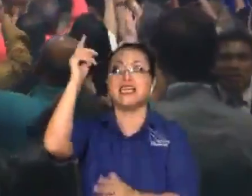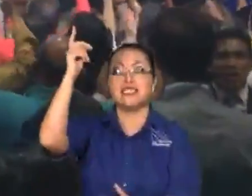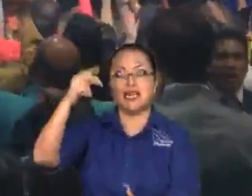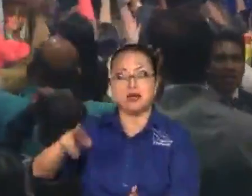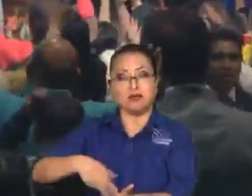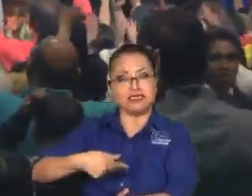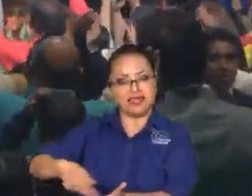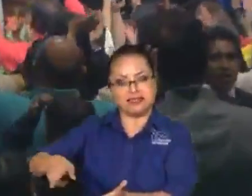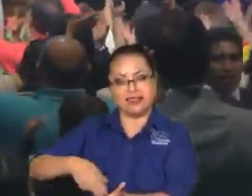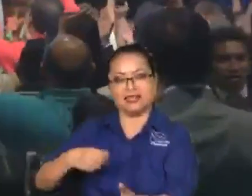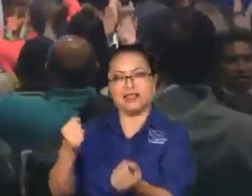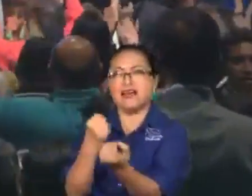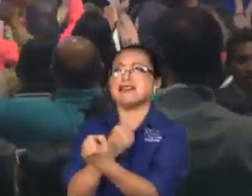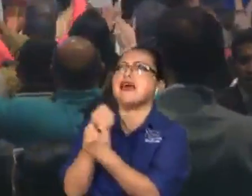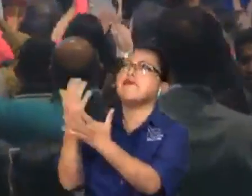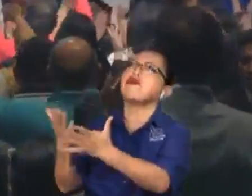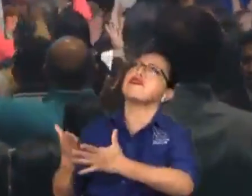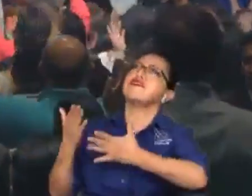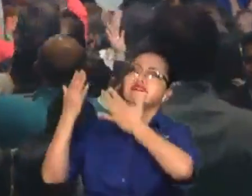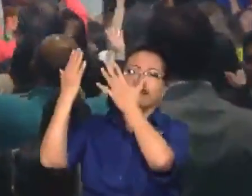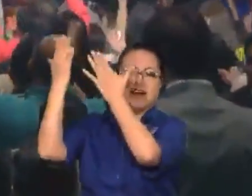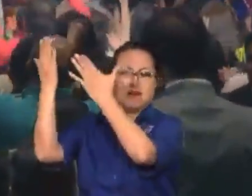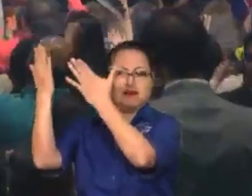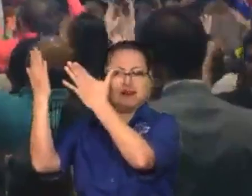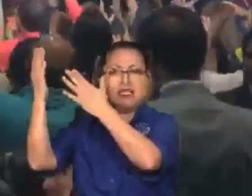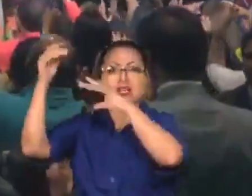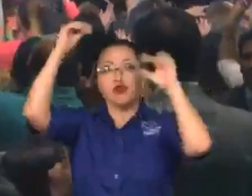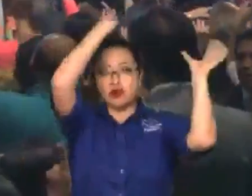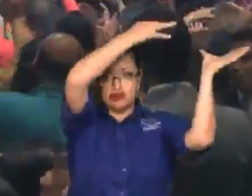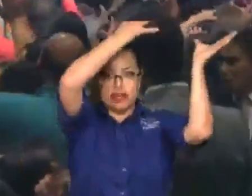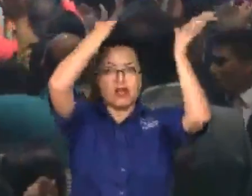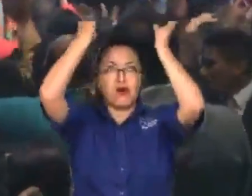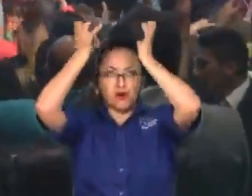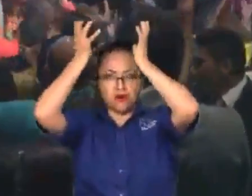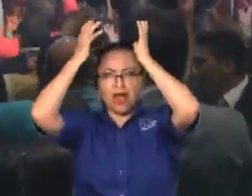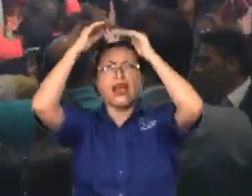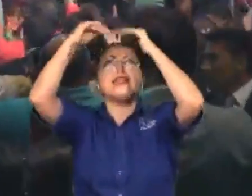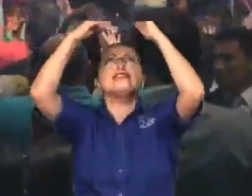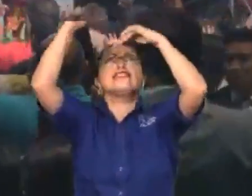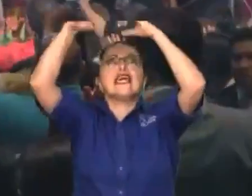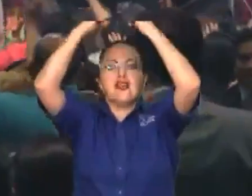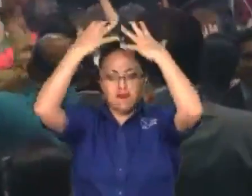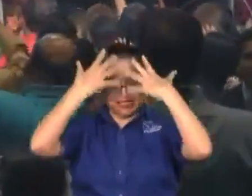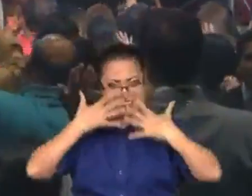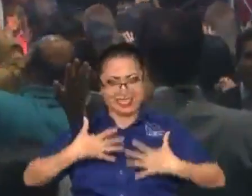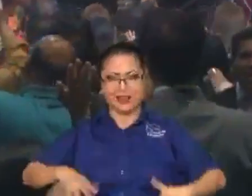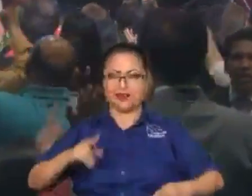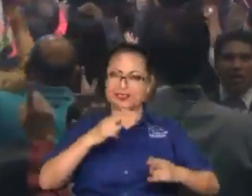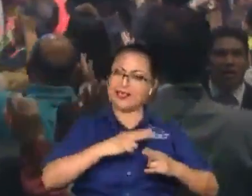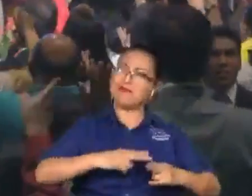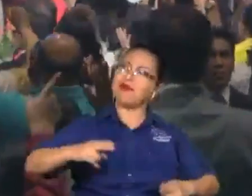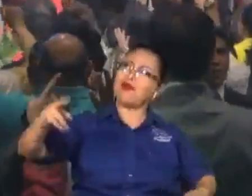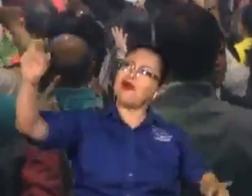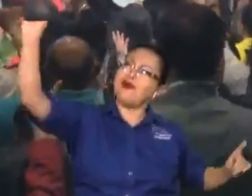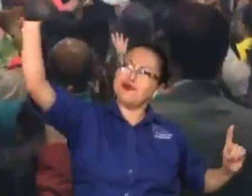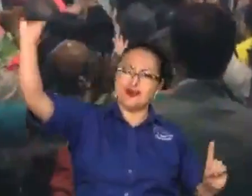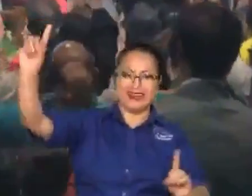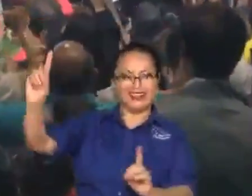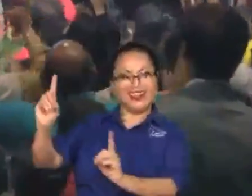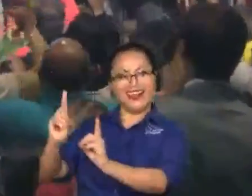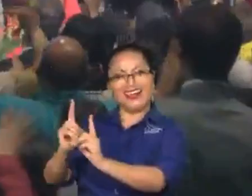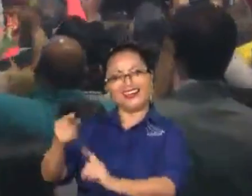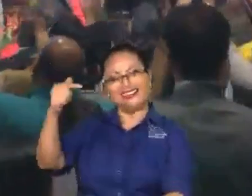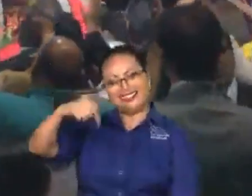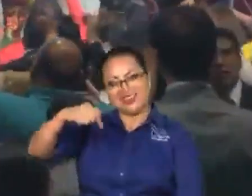rey, traemos nuestras danzas de amor. Nos dio una corona y un vestido celestial, y pronto él